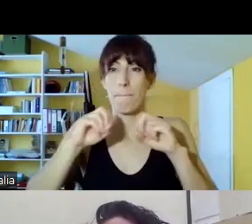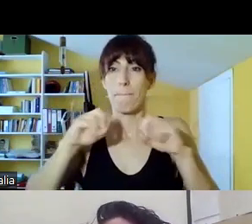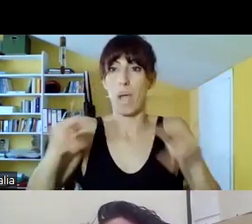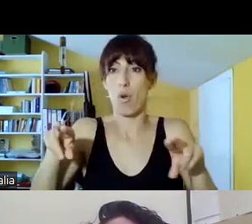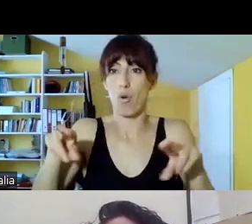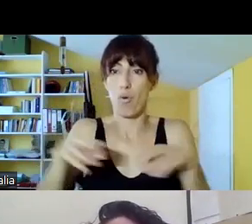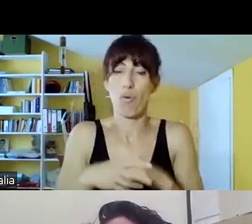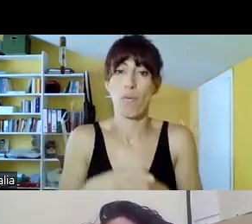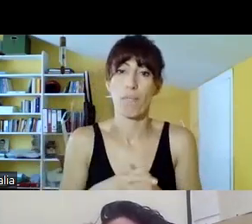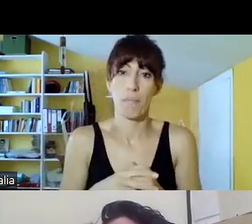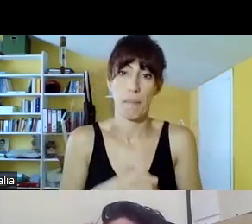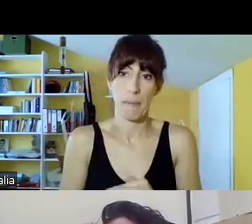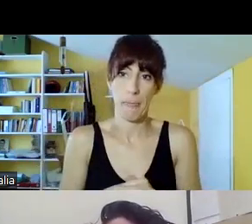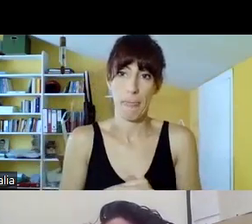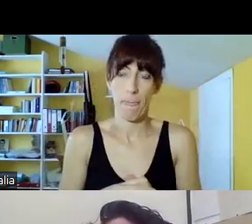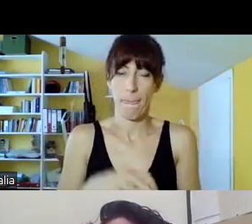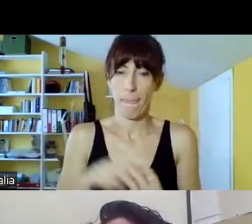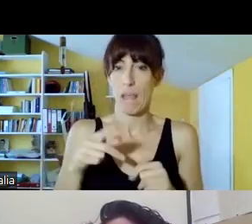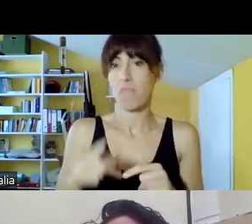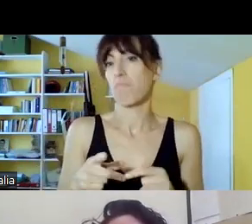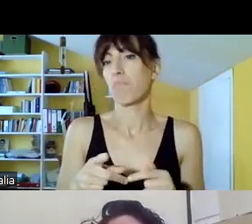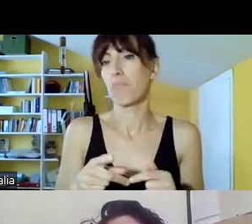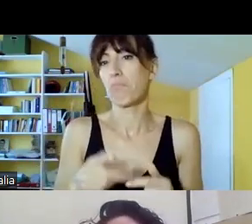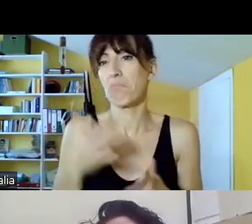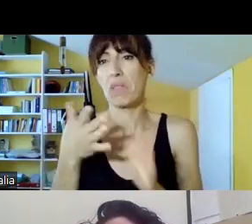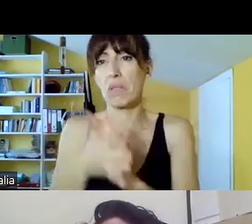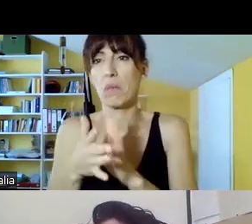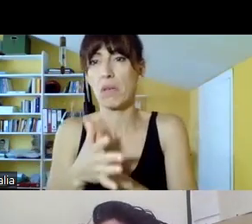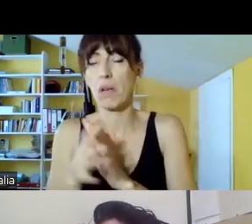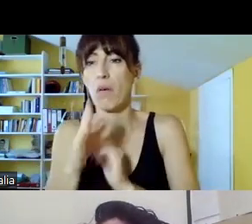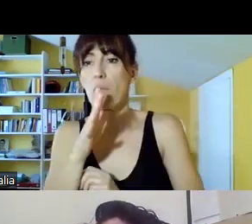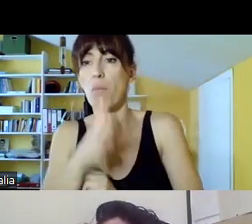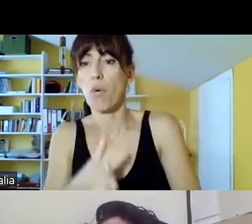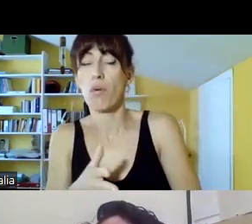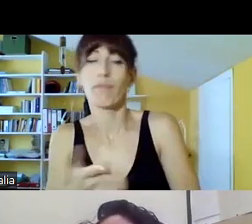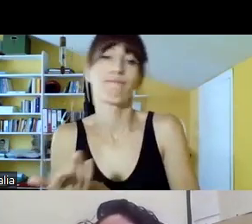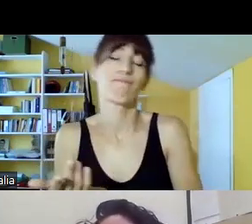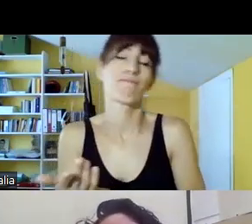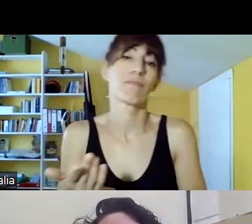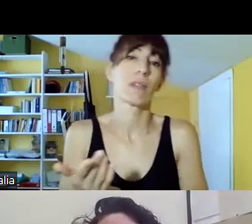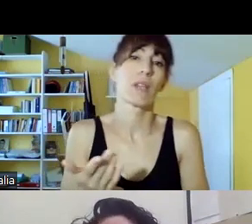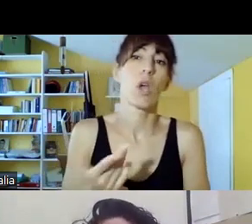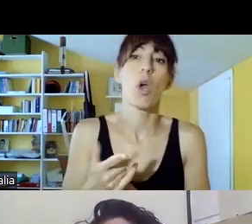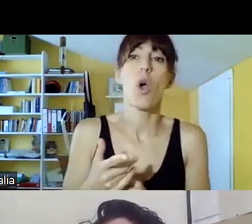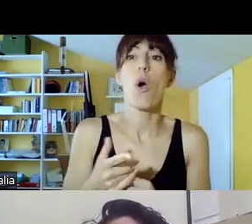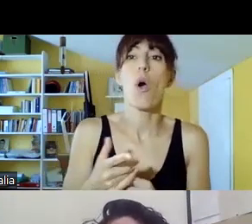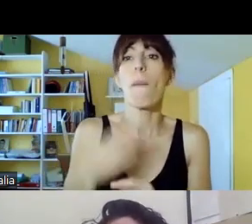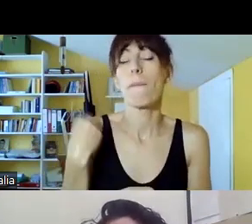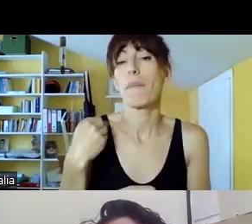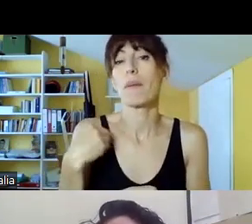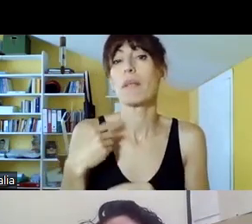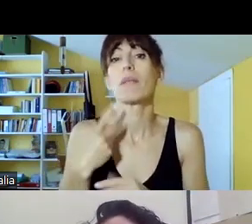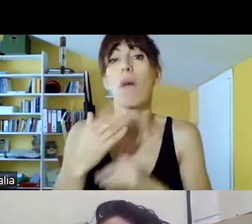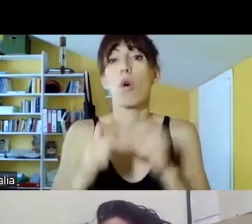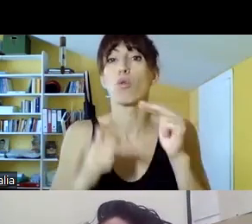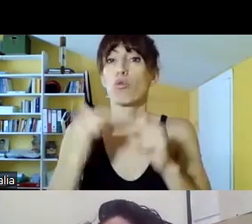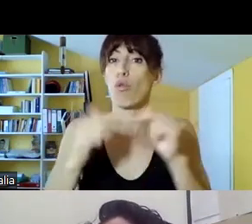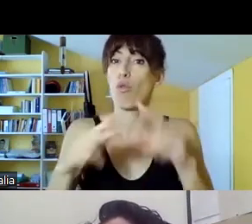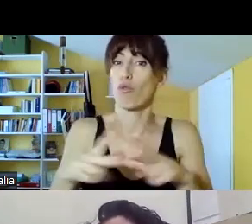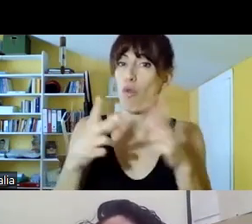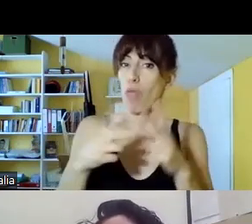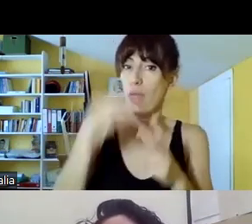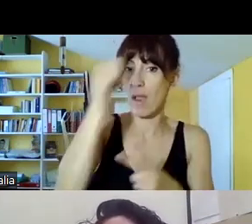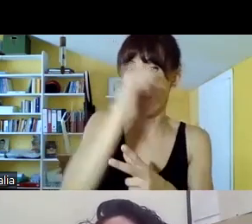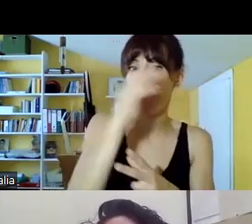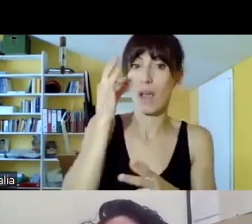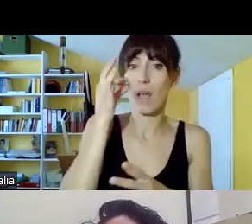Esta aparente paradoja es explicada por el efecto desigual que la construcción social del género tiene en la salud de hombres y